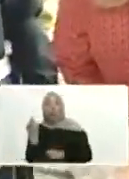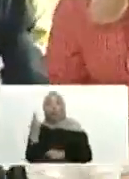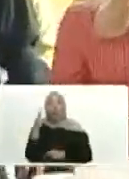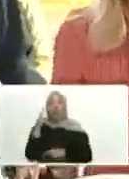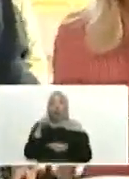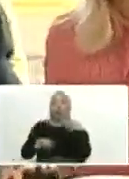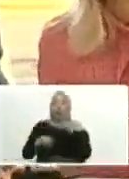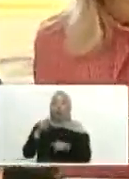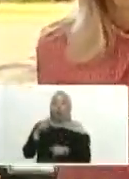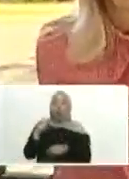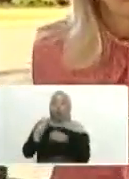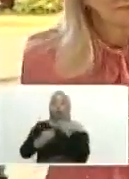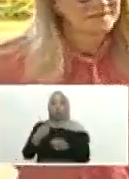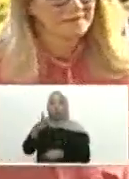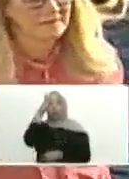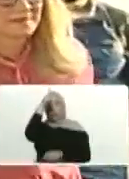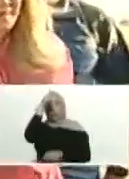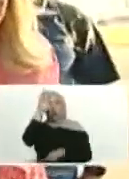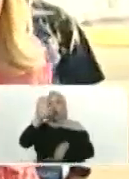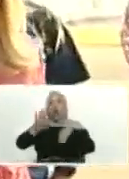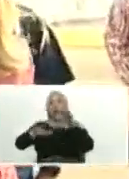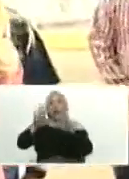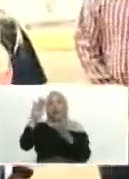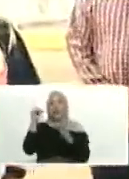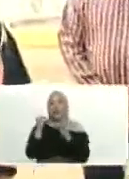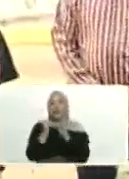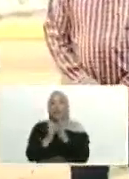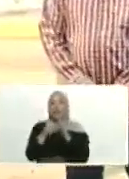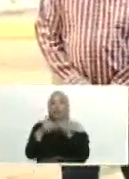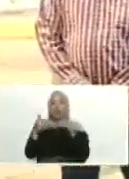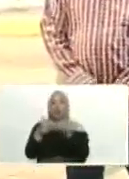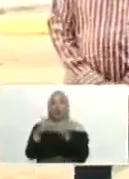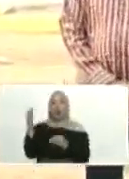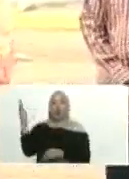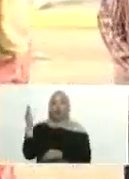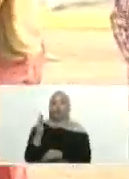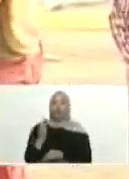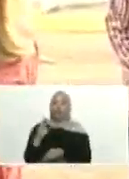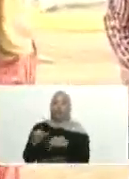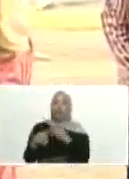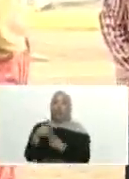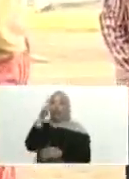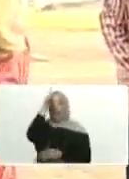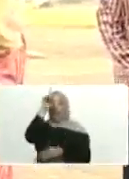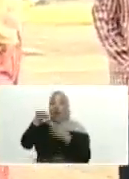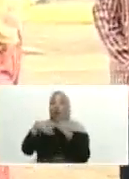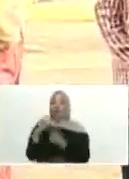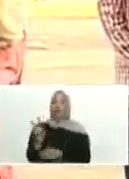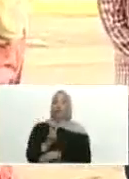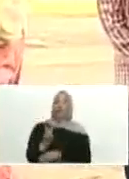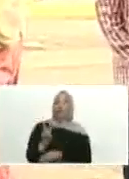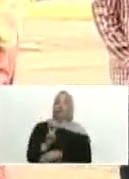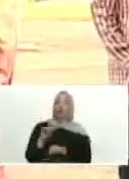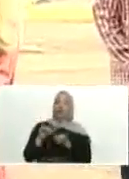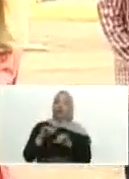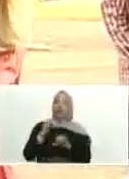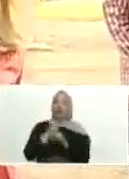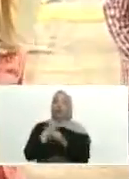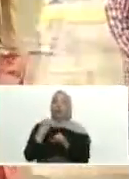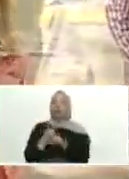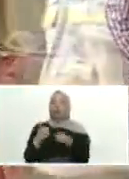producida en Alemania costaba alrededor de quince mil dólares traerla para acá y ahorita con la ingenia de la clase Obrera señor presidente estamos